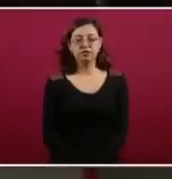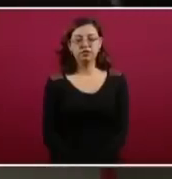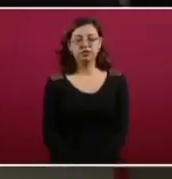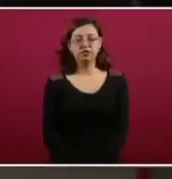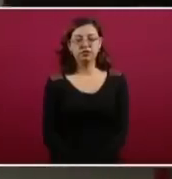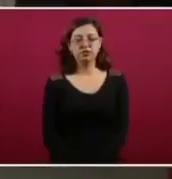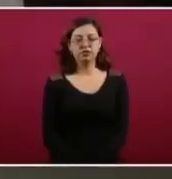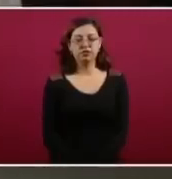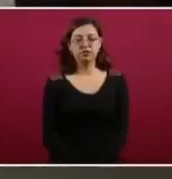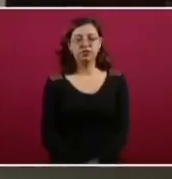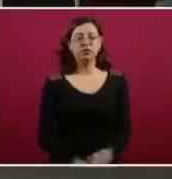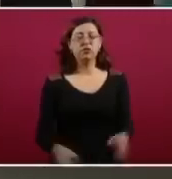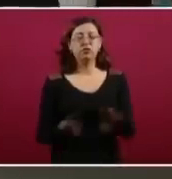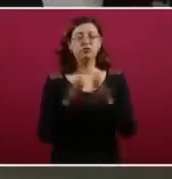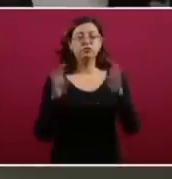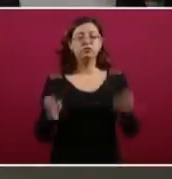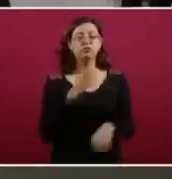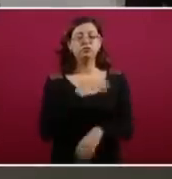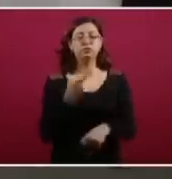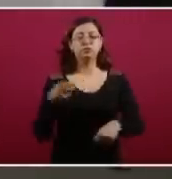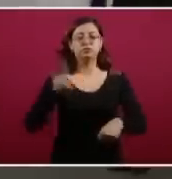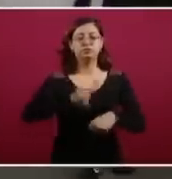están? Buenos días.